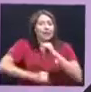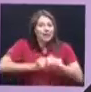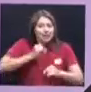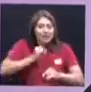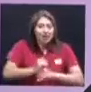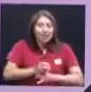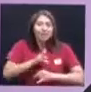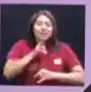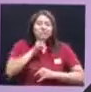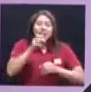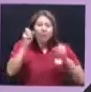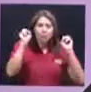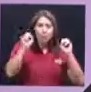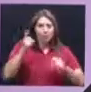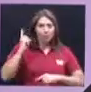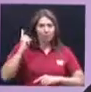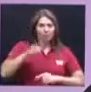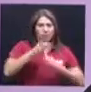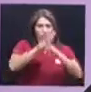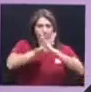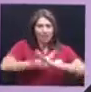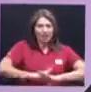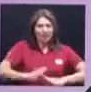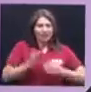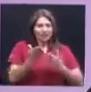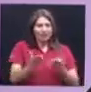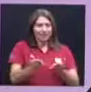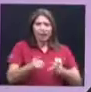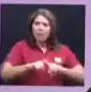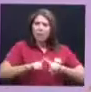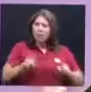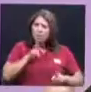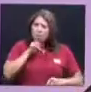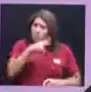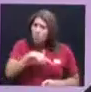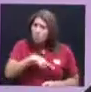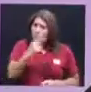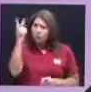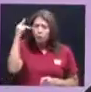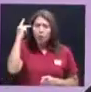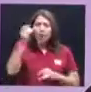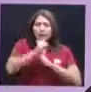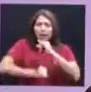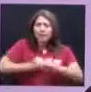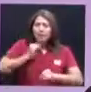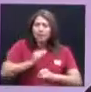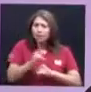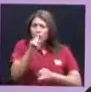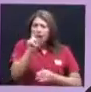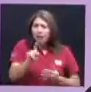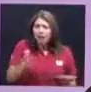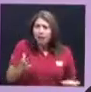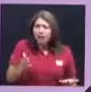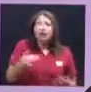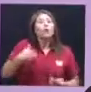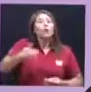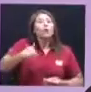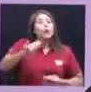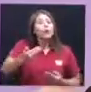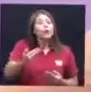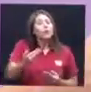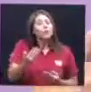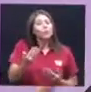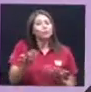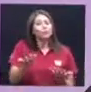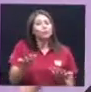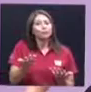paz se imponga pero hasta dónde Existirá la voluntad política internacional cuando los intereses